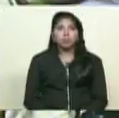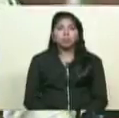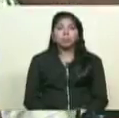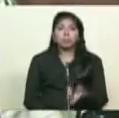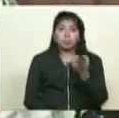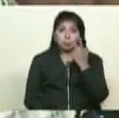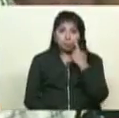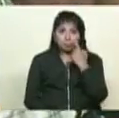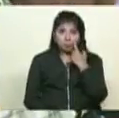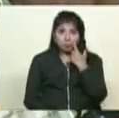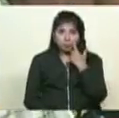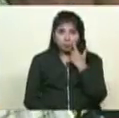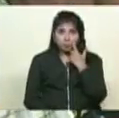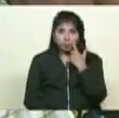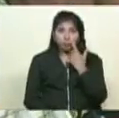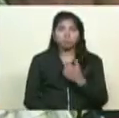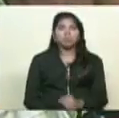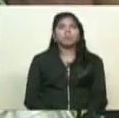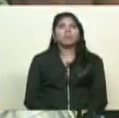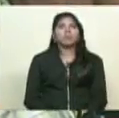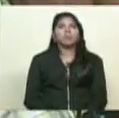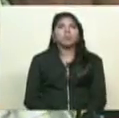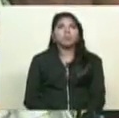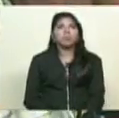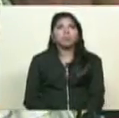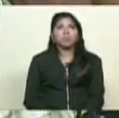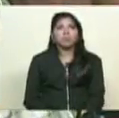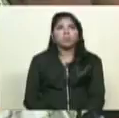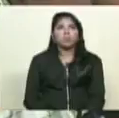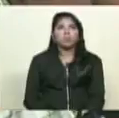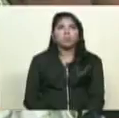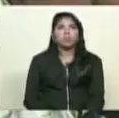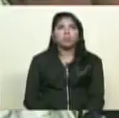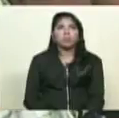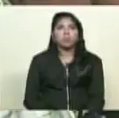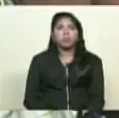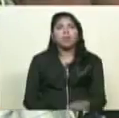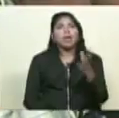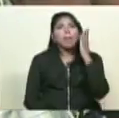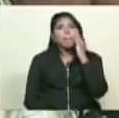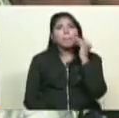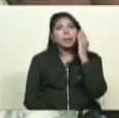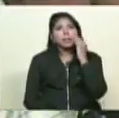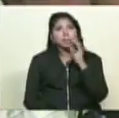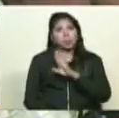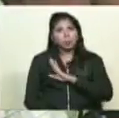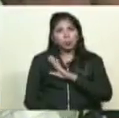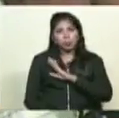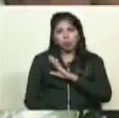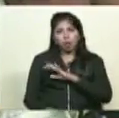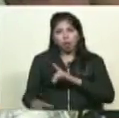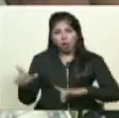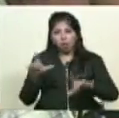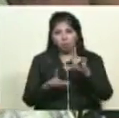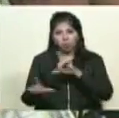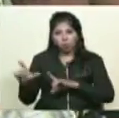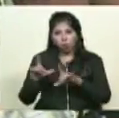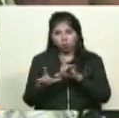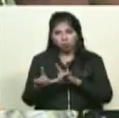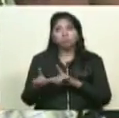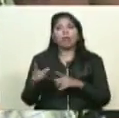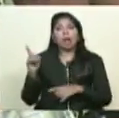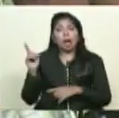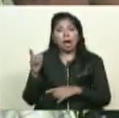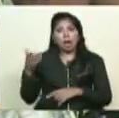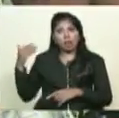una de las experiencias que hemos tenido en Laboratorio Valmorca, surgió durante estos días de guarimba, señor